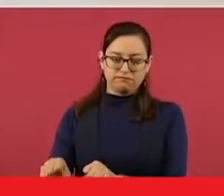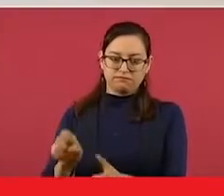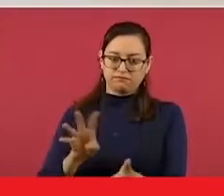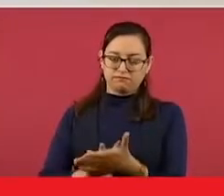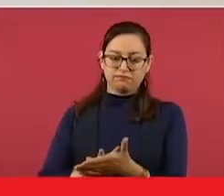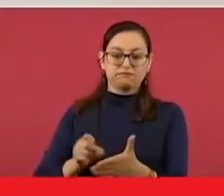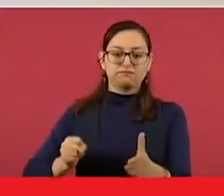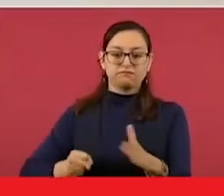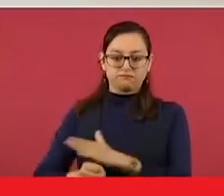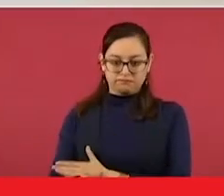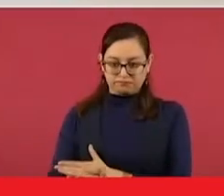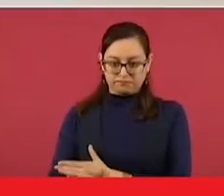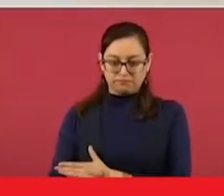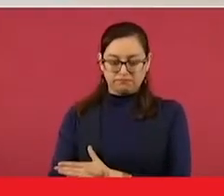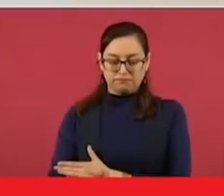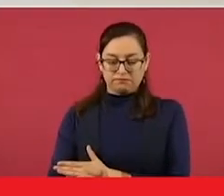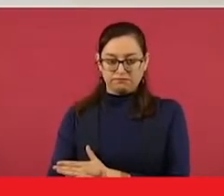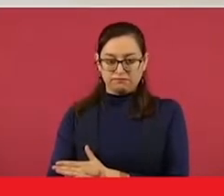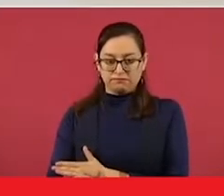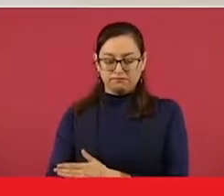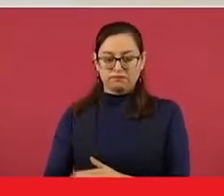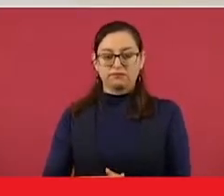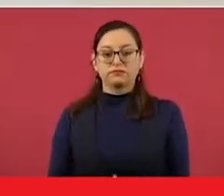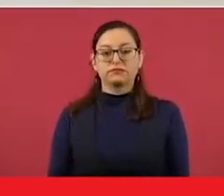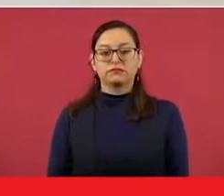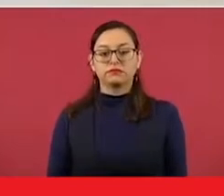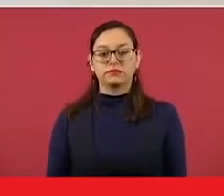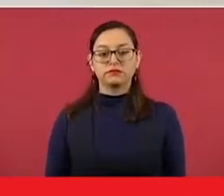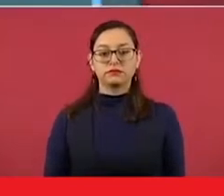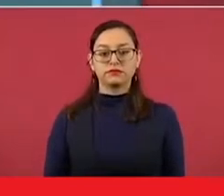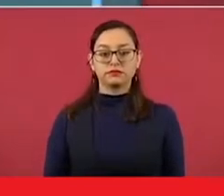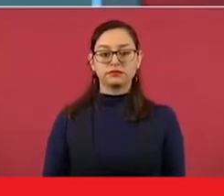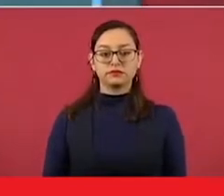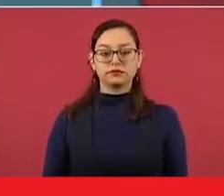desde luego esto implicó